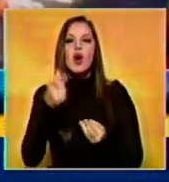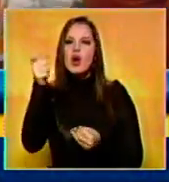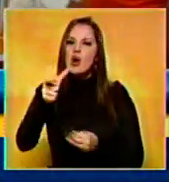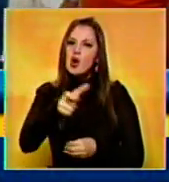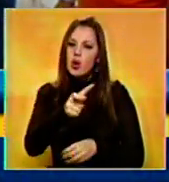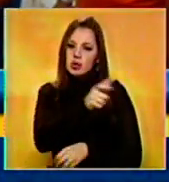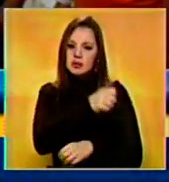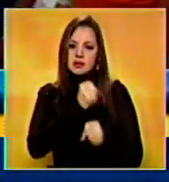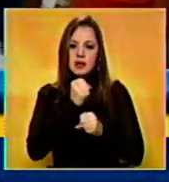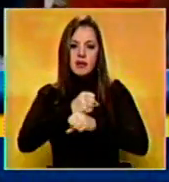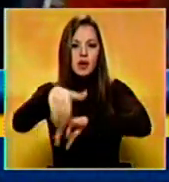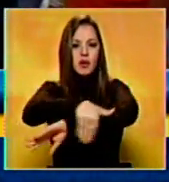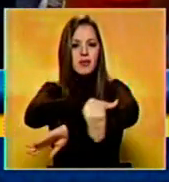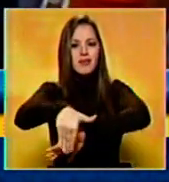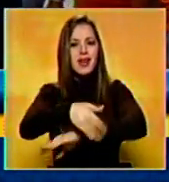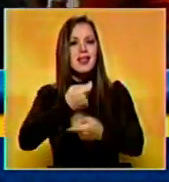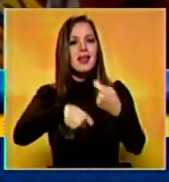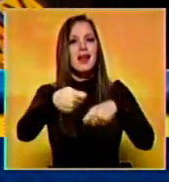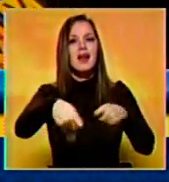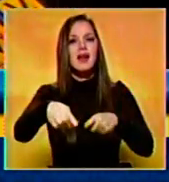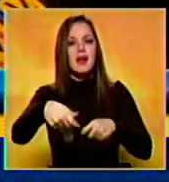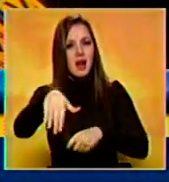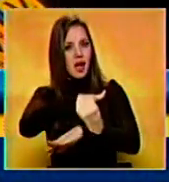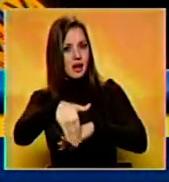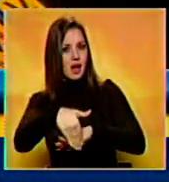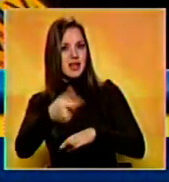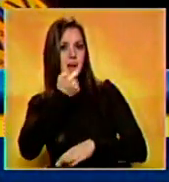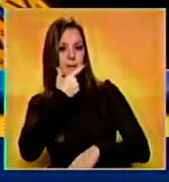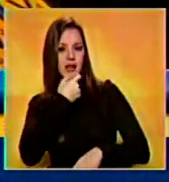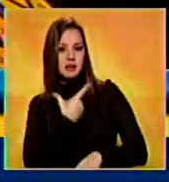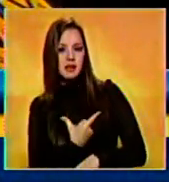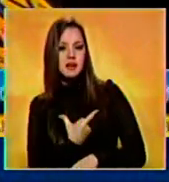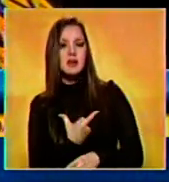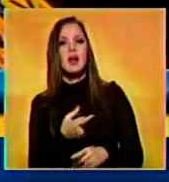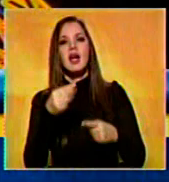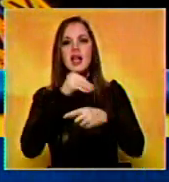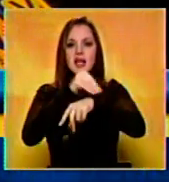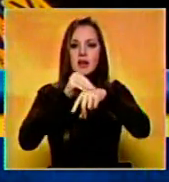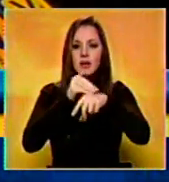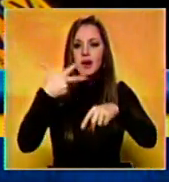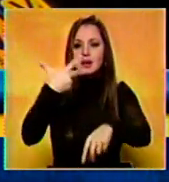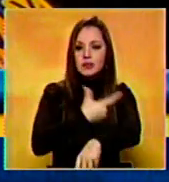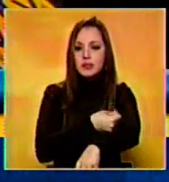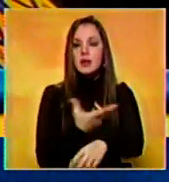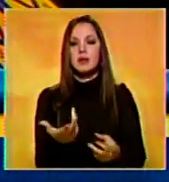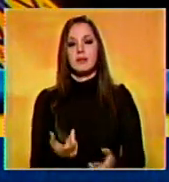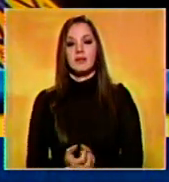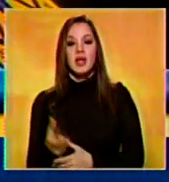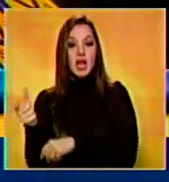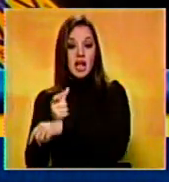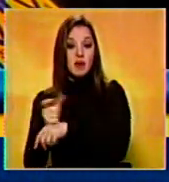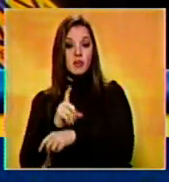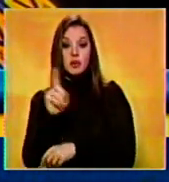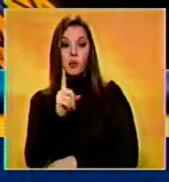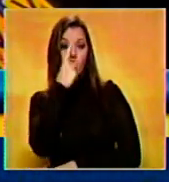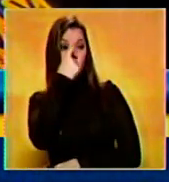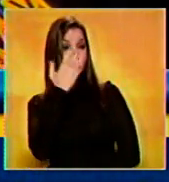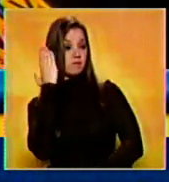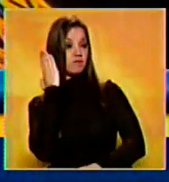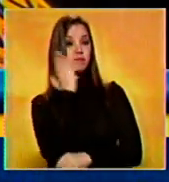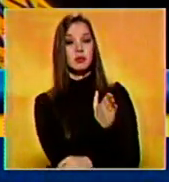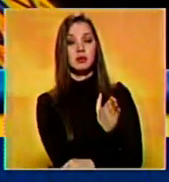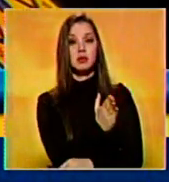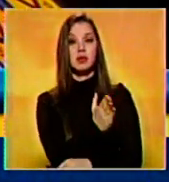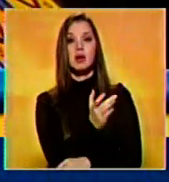obtienen medicinas y material quirúrgico. El gobierno no debe ensañarse contra el vendedor